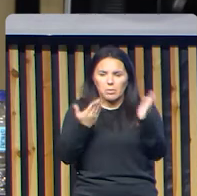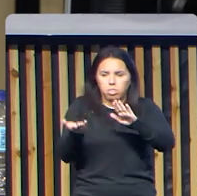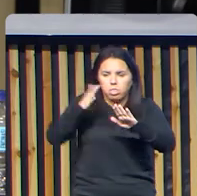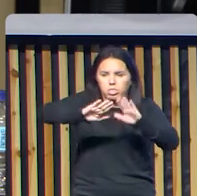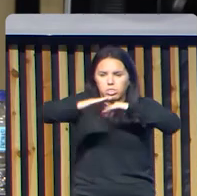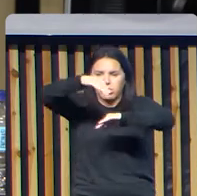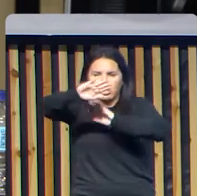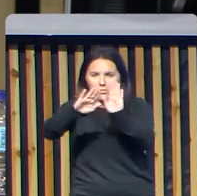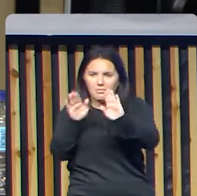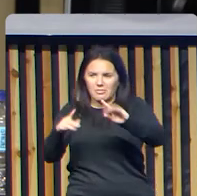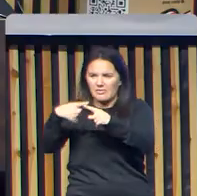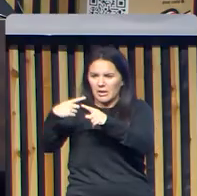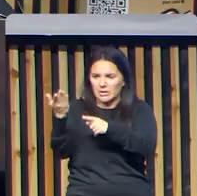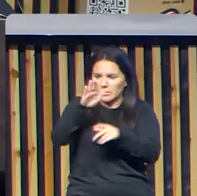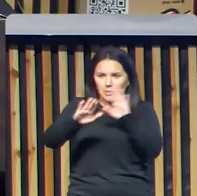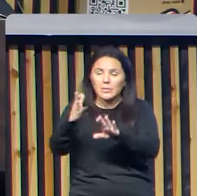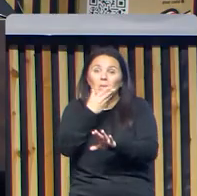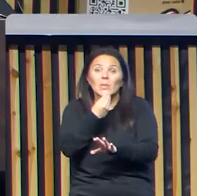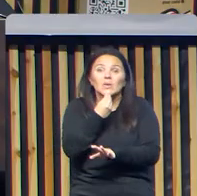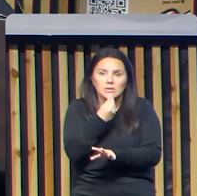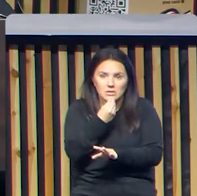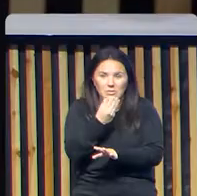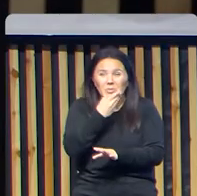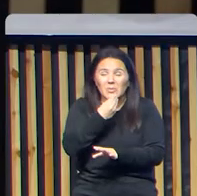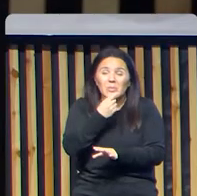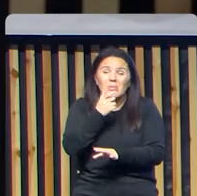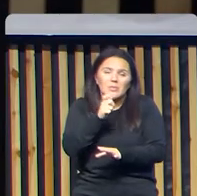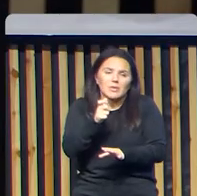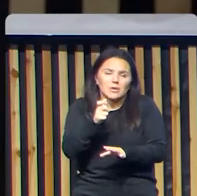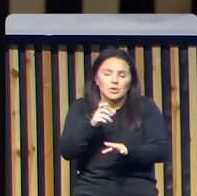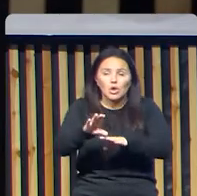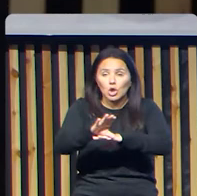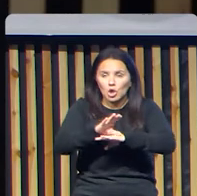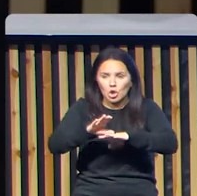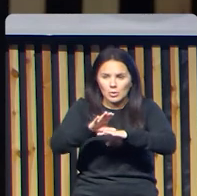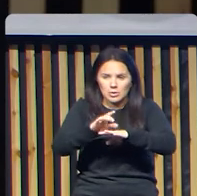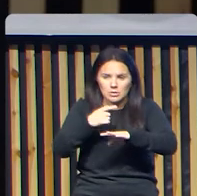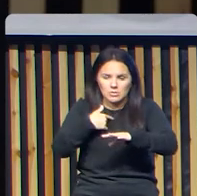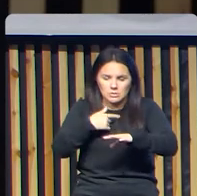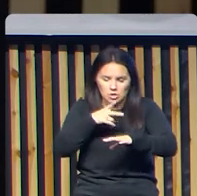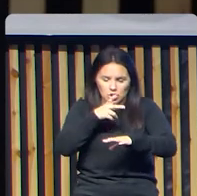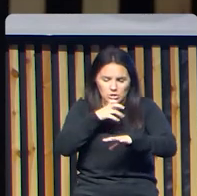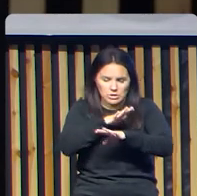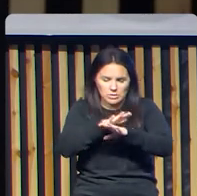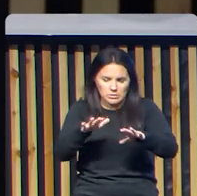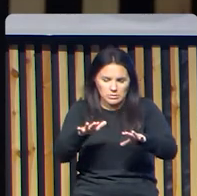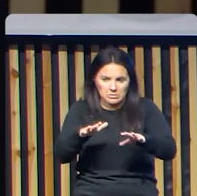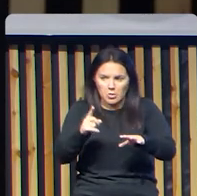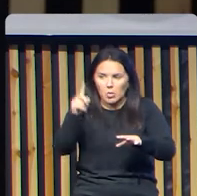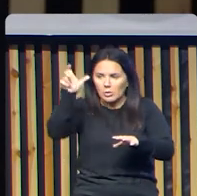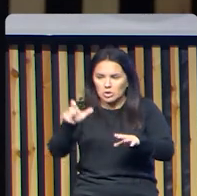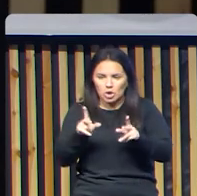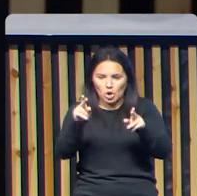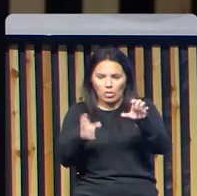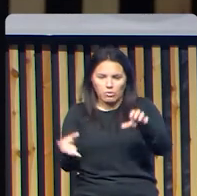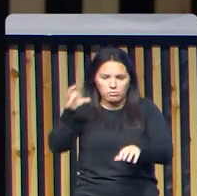esta es la palabra bonita la palabra menos bonita es un documento Frankenstein donde alguien pone un trozo